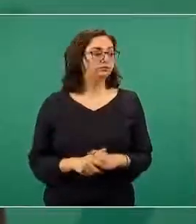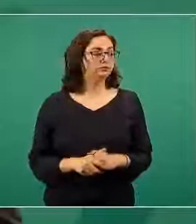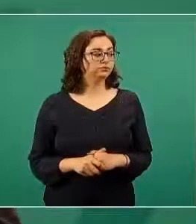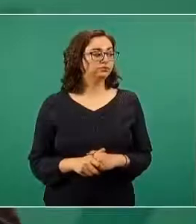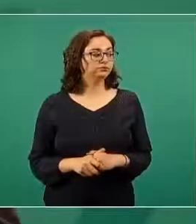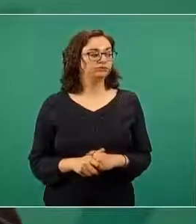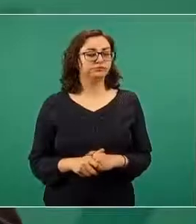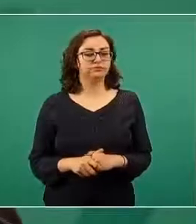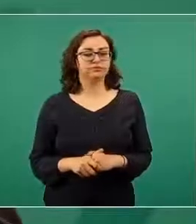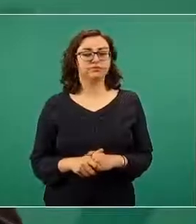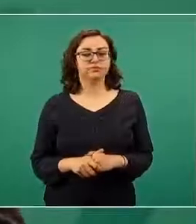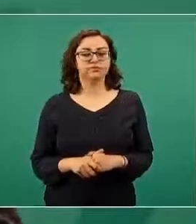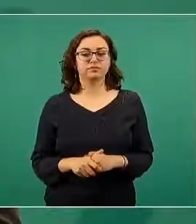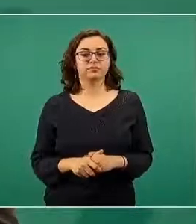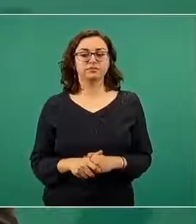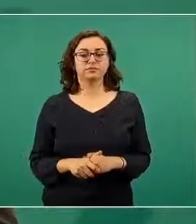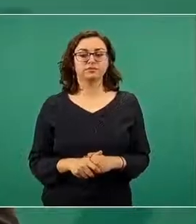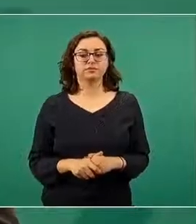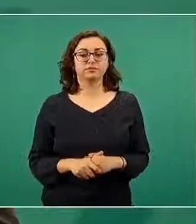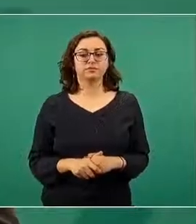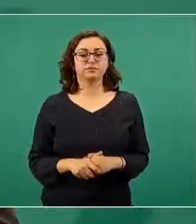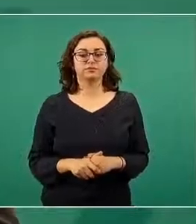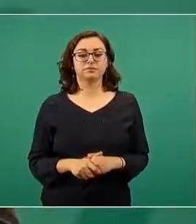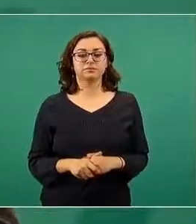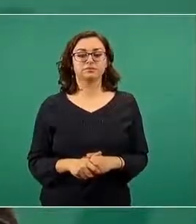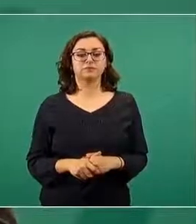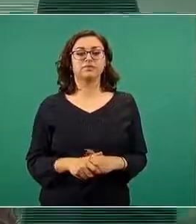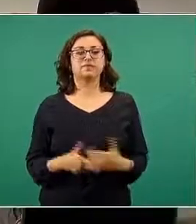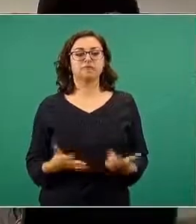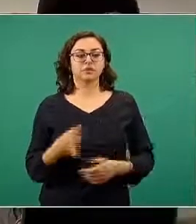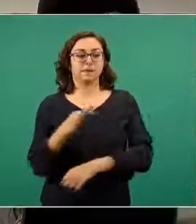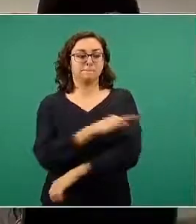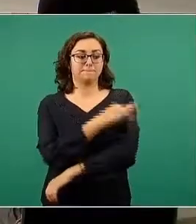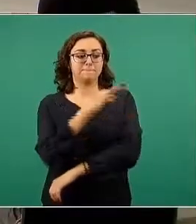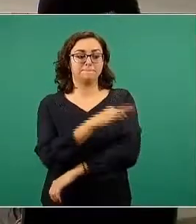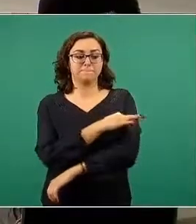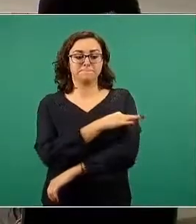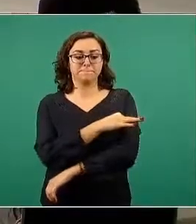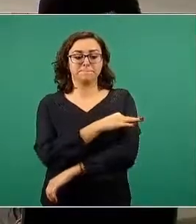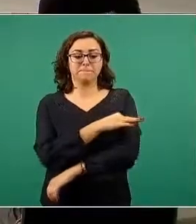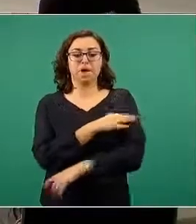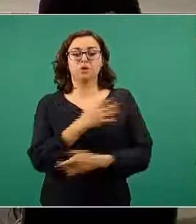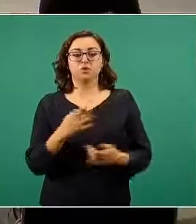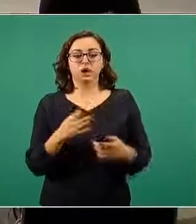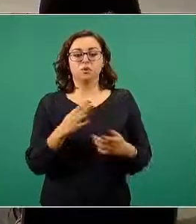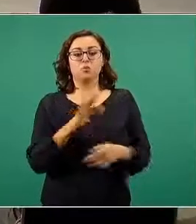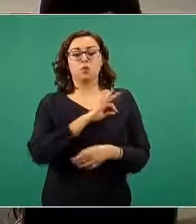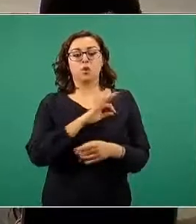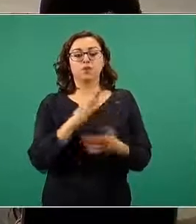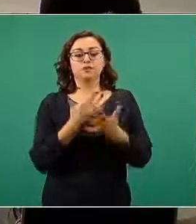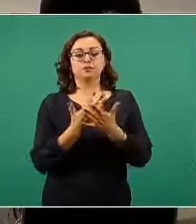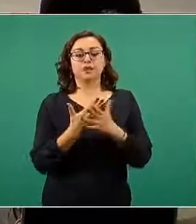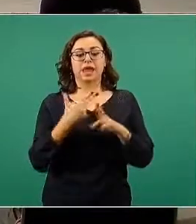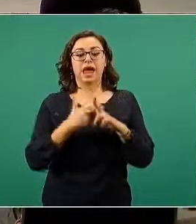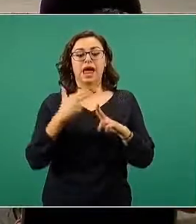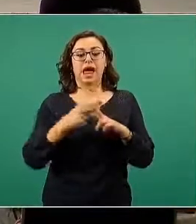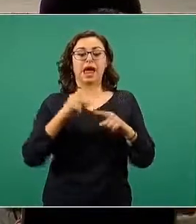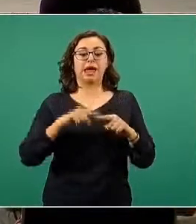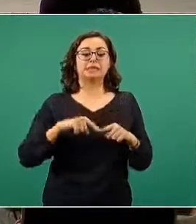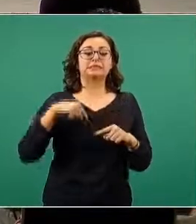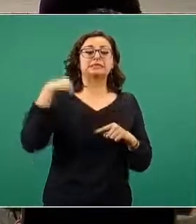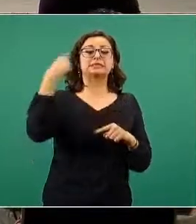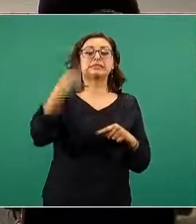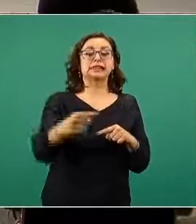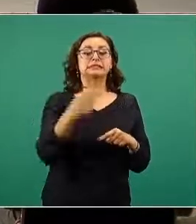También para esta vacuna también se tiene un rango de hasta 5 semanas después de la primera dosis